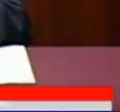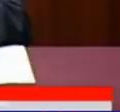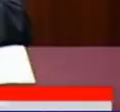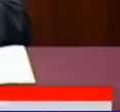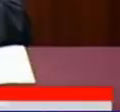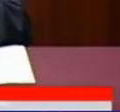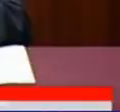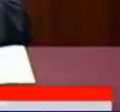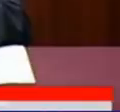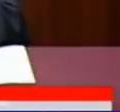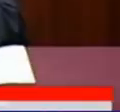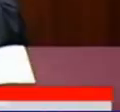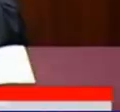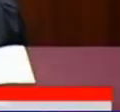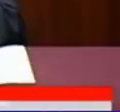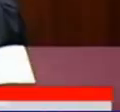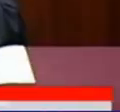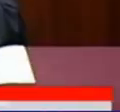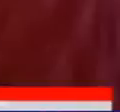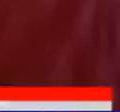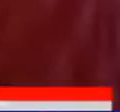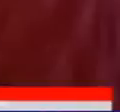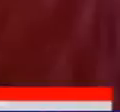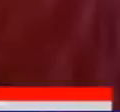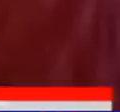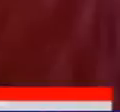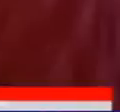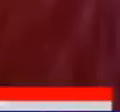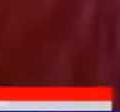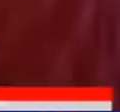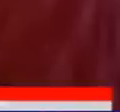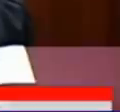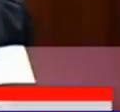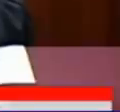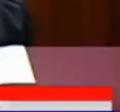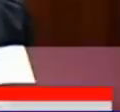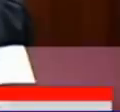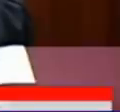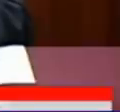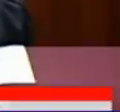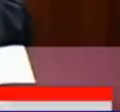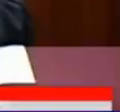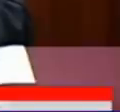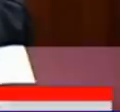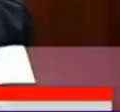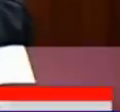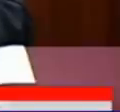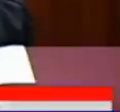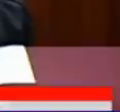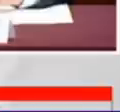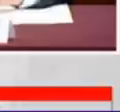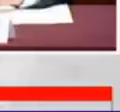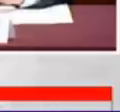de la Fiscalía de la Nación del 2 de julio y la resolución del 15 de